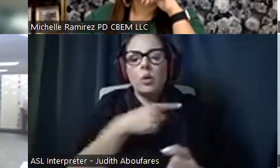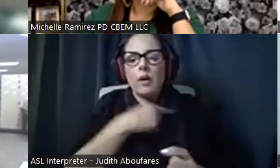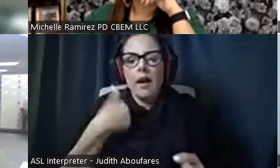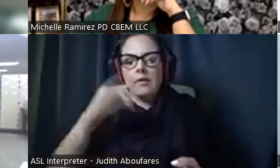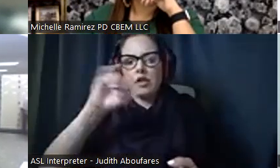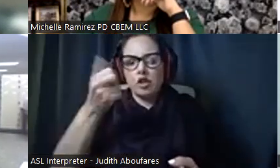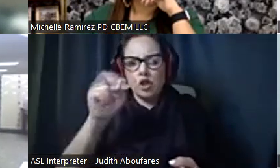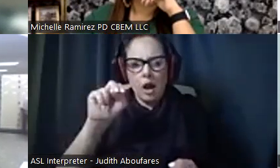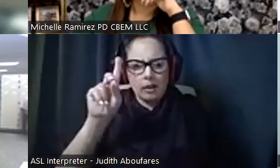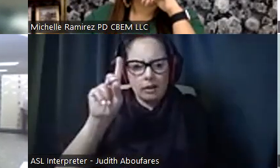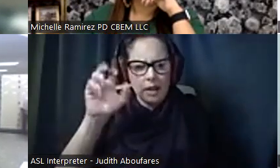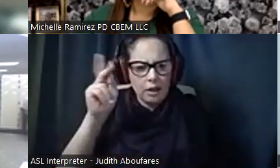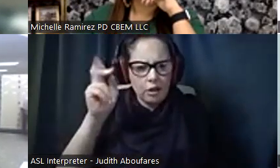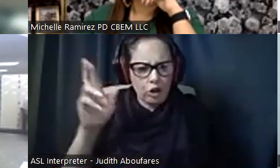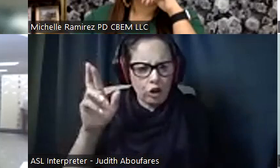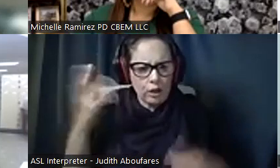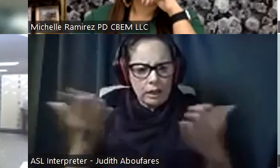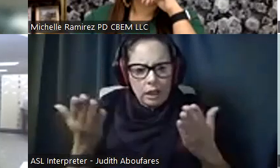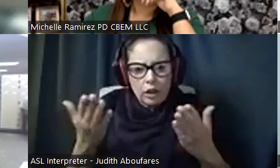cómo poder proporcionarle ese apoyo.